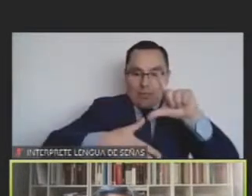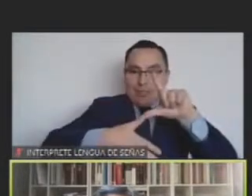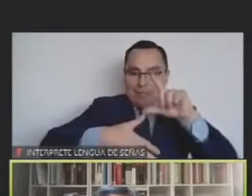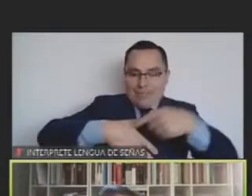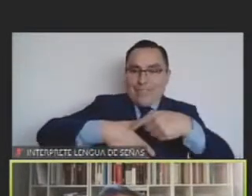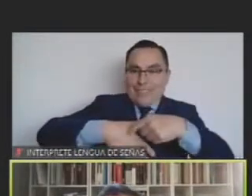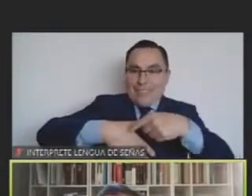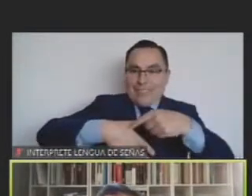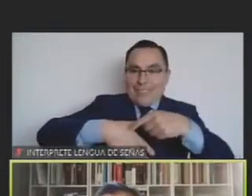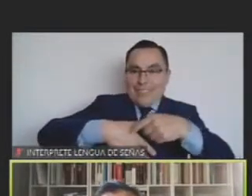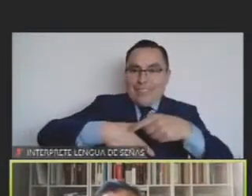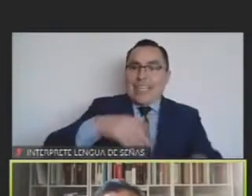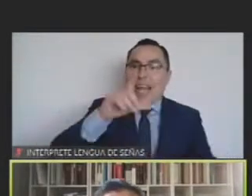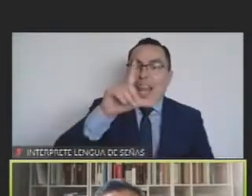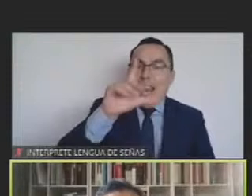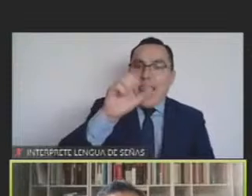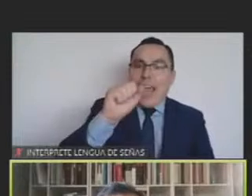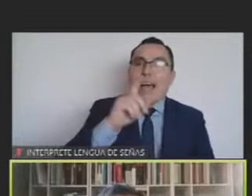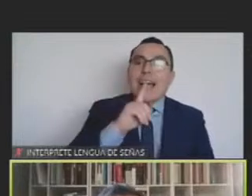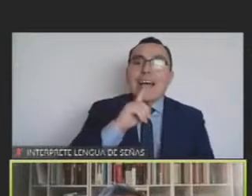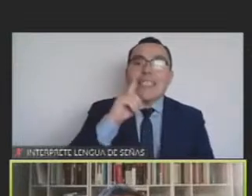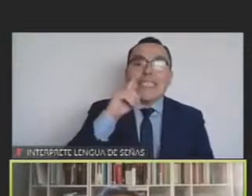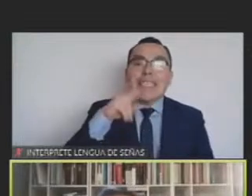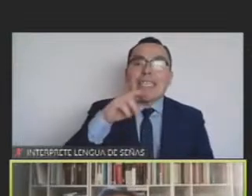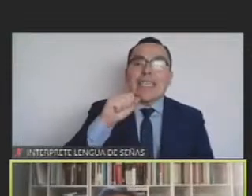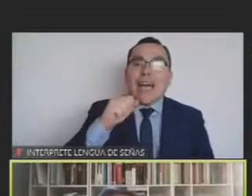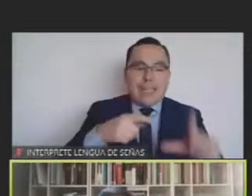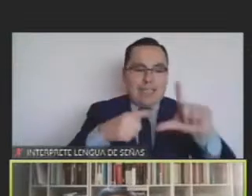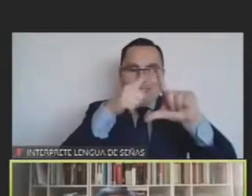en América Latina nosotros lo que hemos estado viviendo es